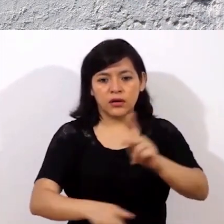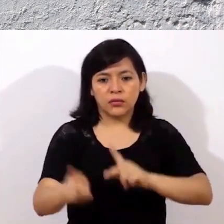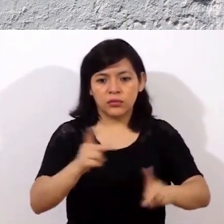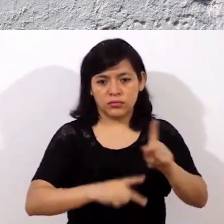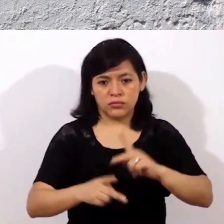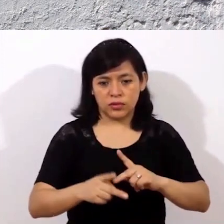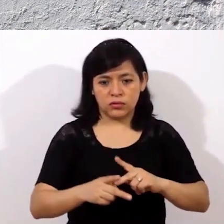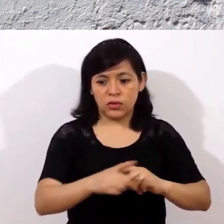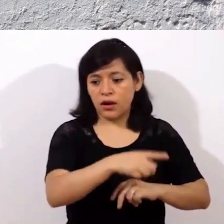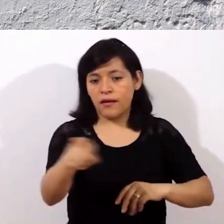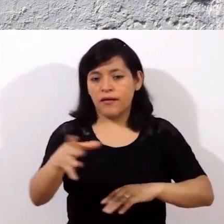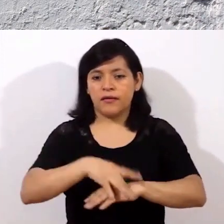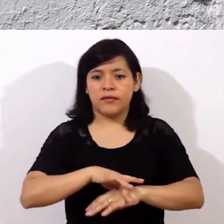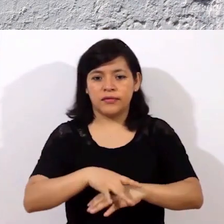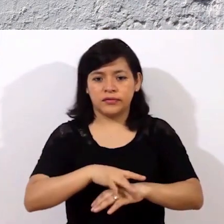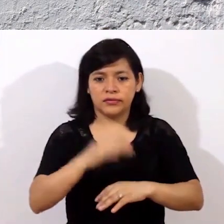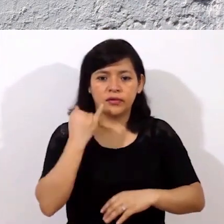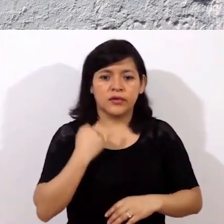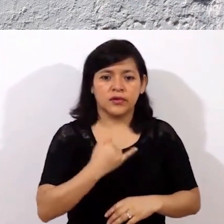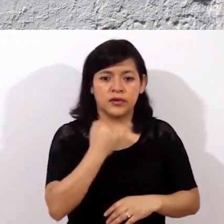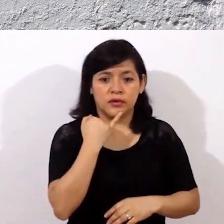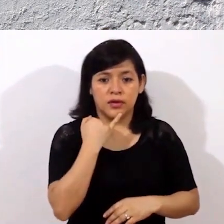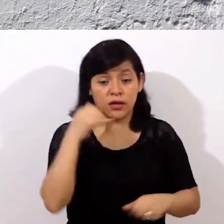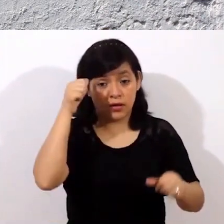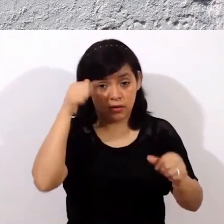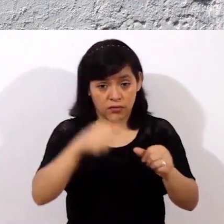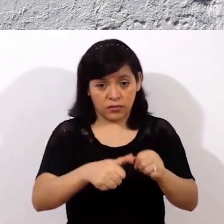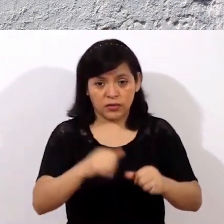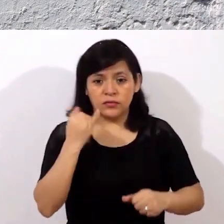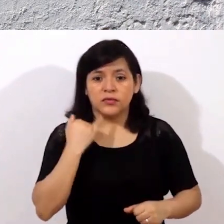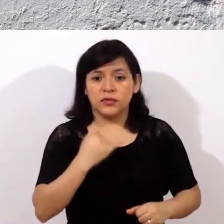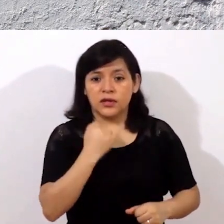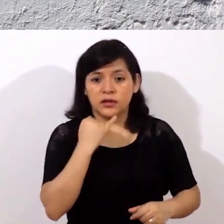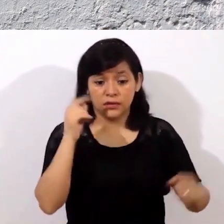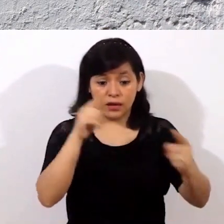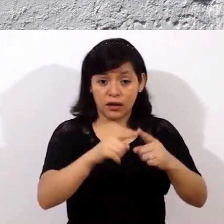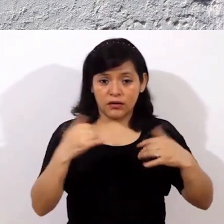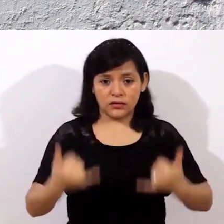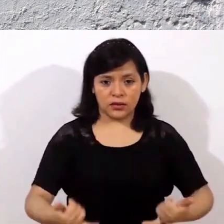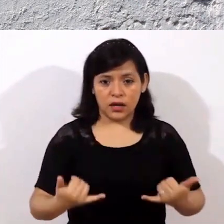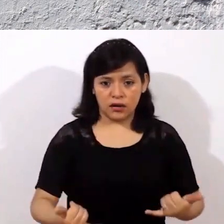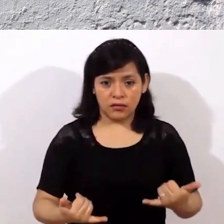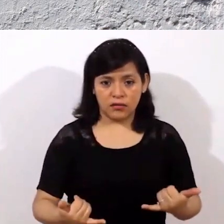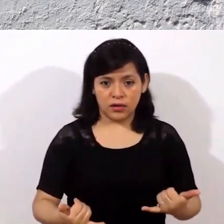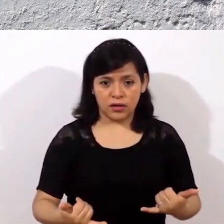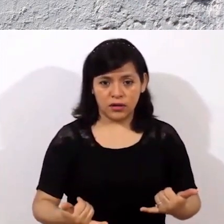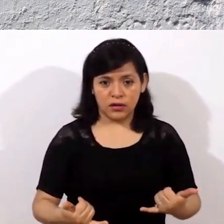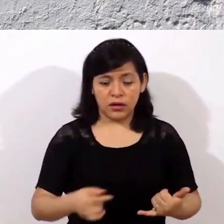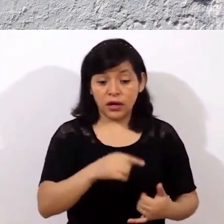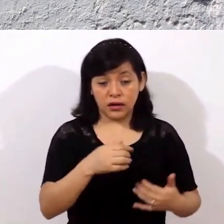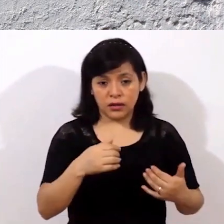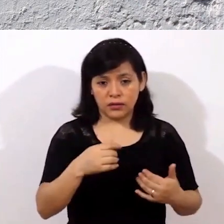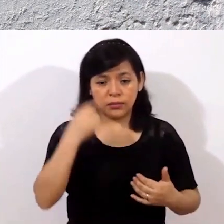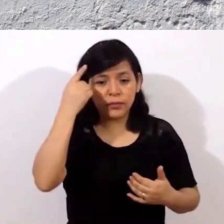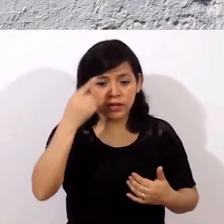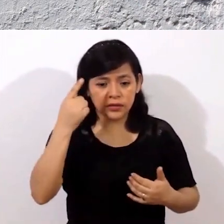obviamente están habitando ellos. Y no olvides que Israel hasta el día de hoy tiene este concepto. Somos el pueblo